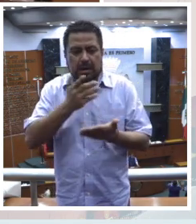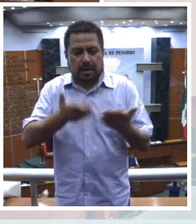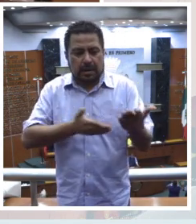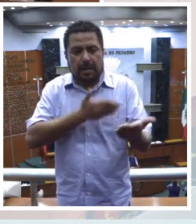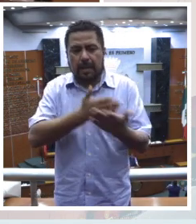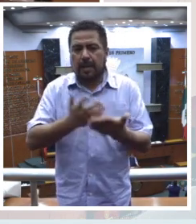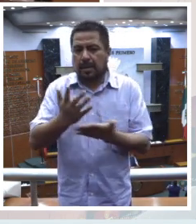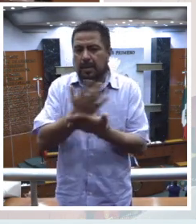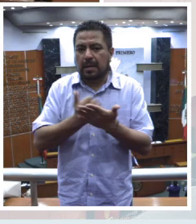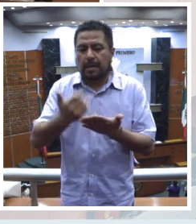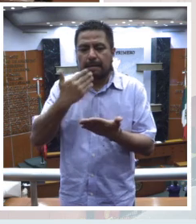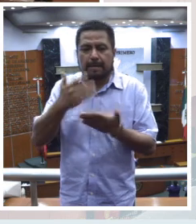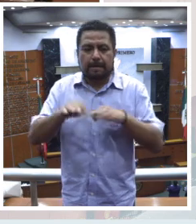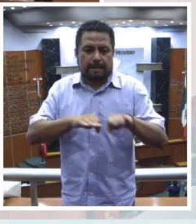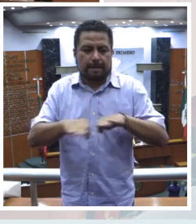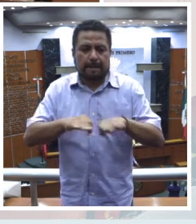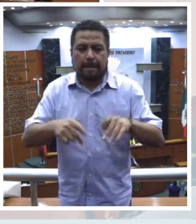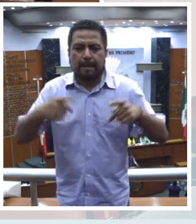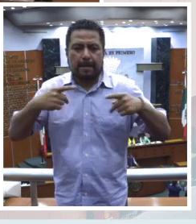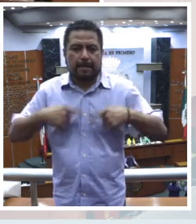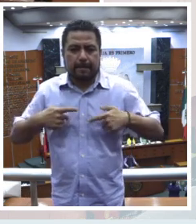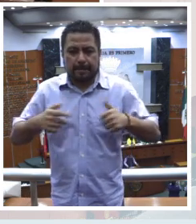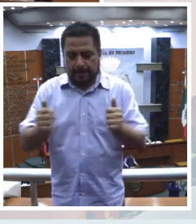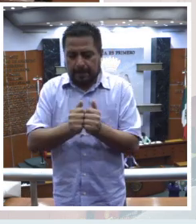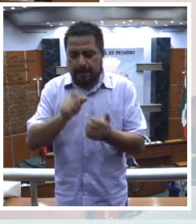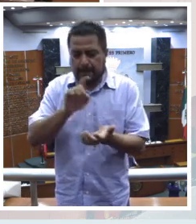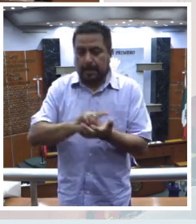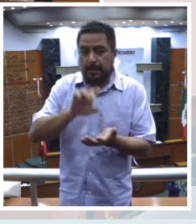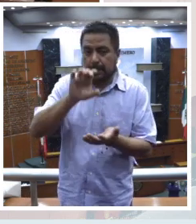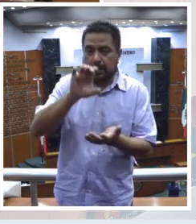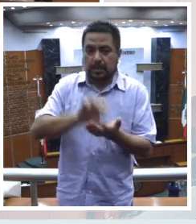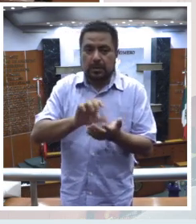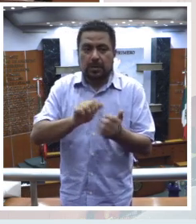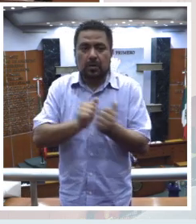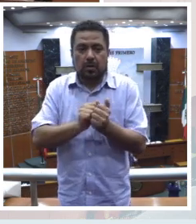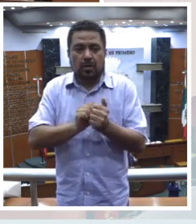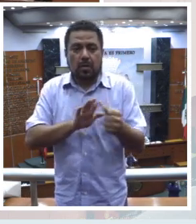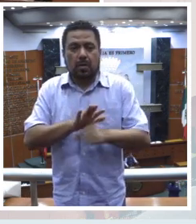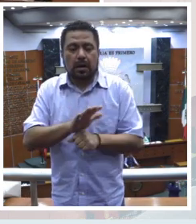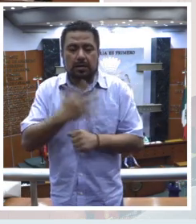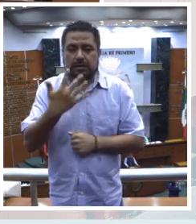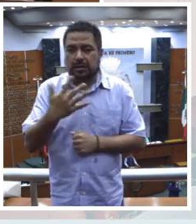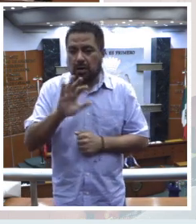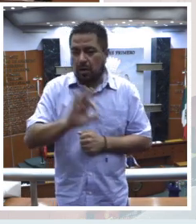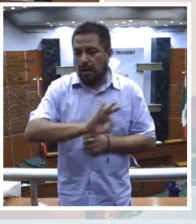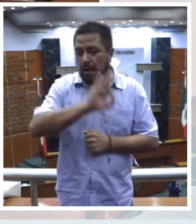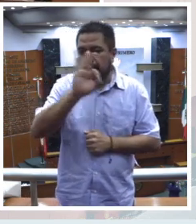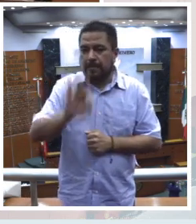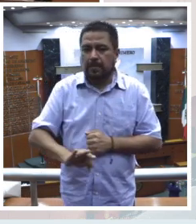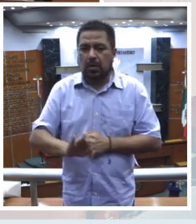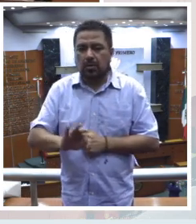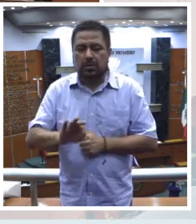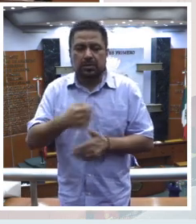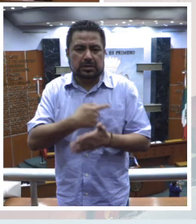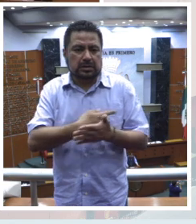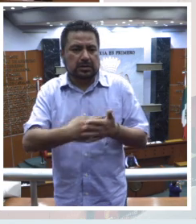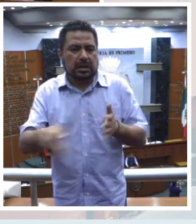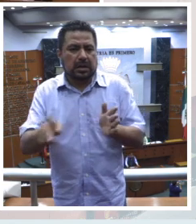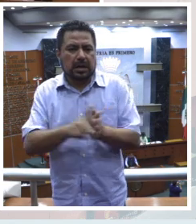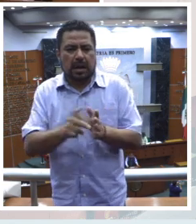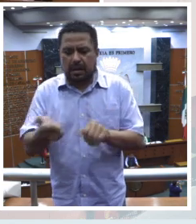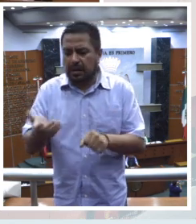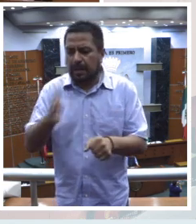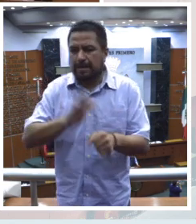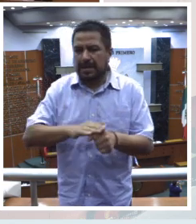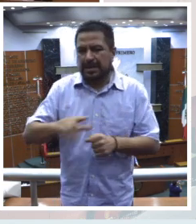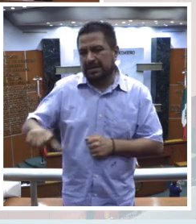para garantizar el empleo de las personas con discapacidad con al menos el 5% de las plazas en la